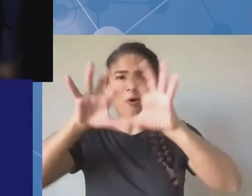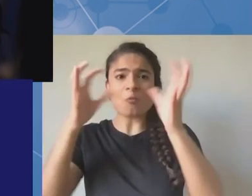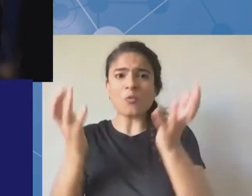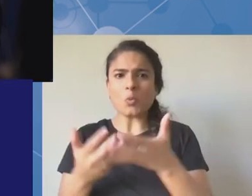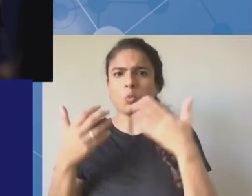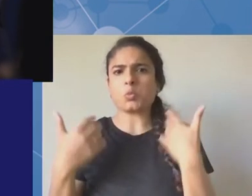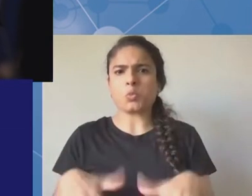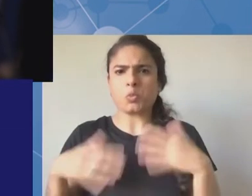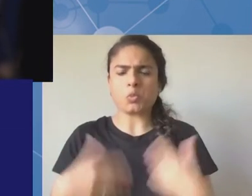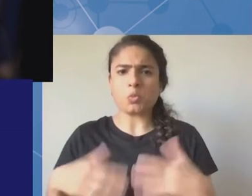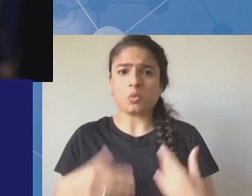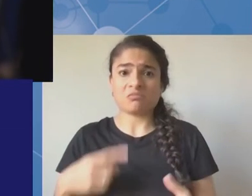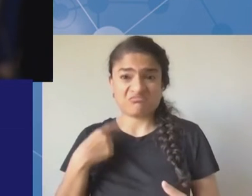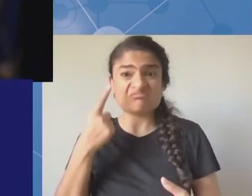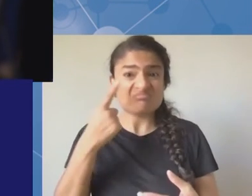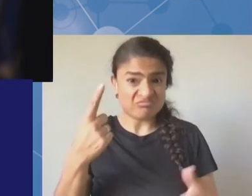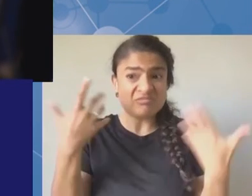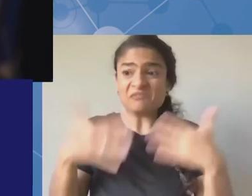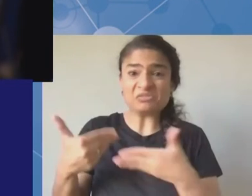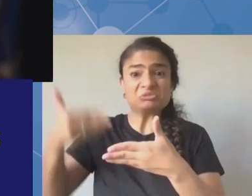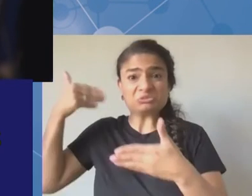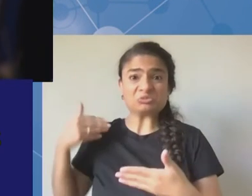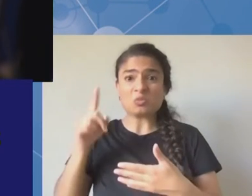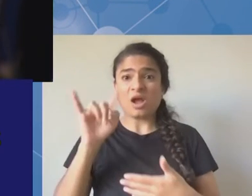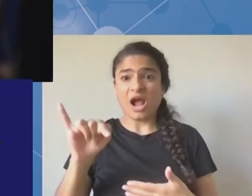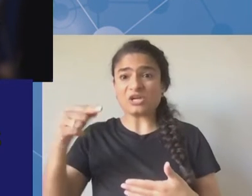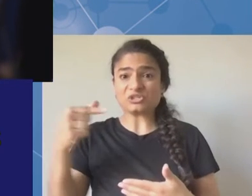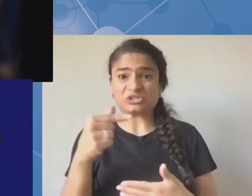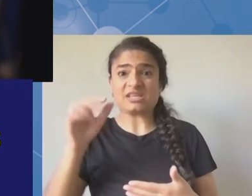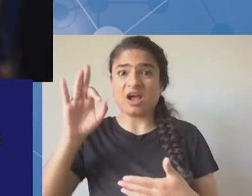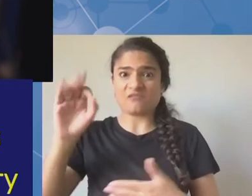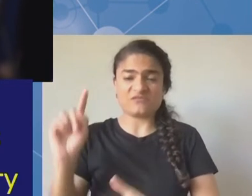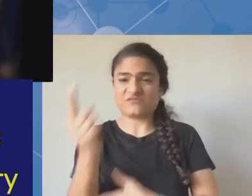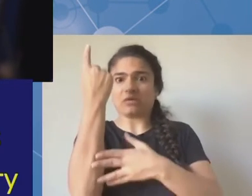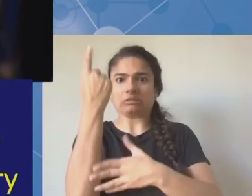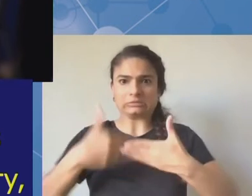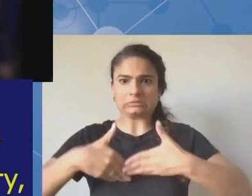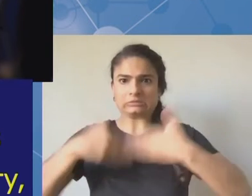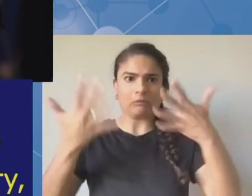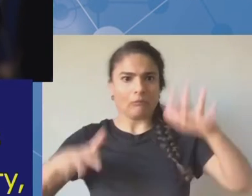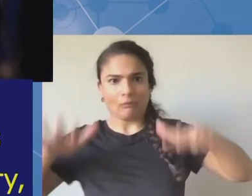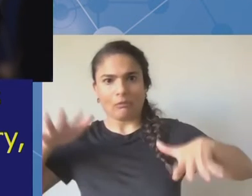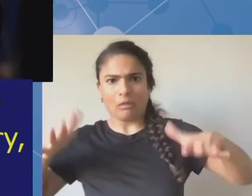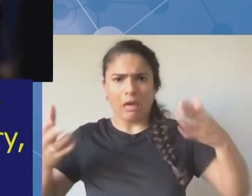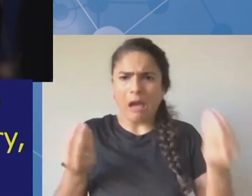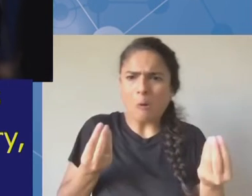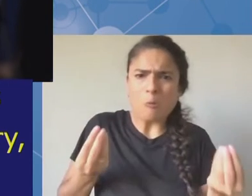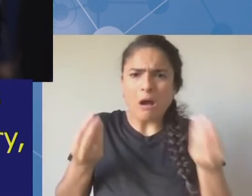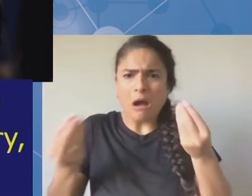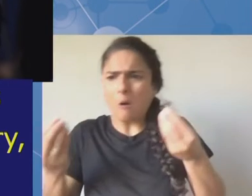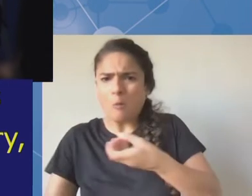horarios en una zona geográfica totalmente distinta.